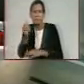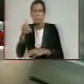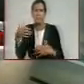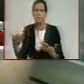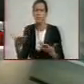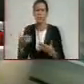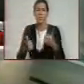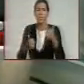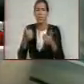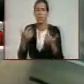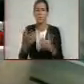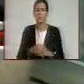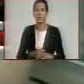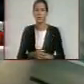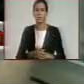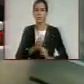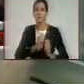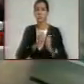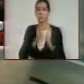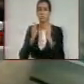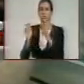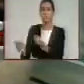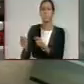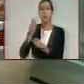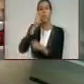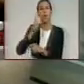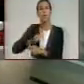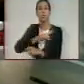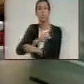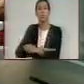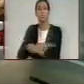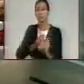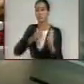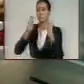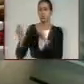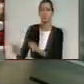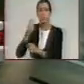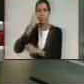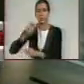es transferirle el poder a su dueño originario,